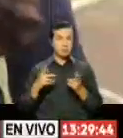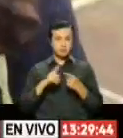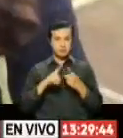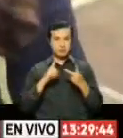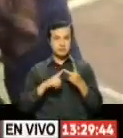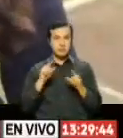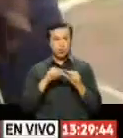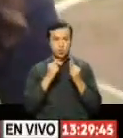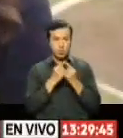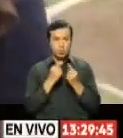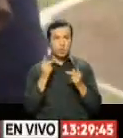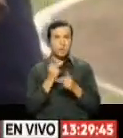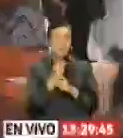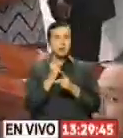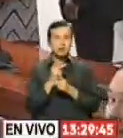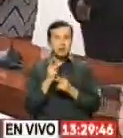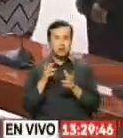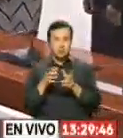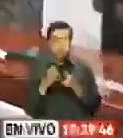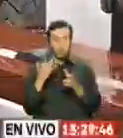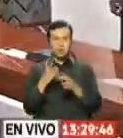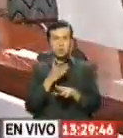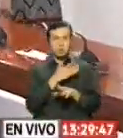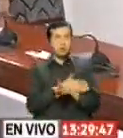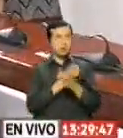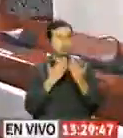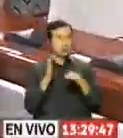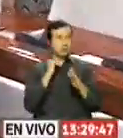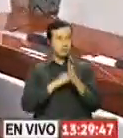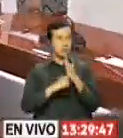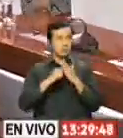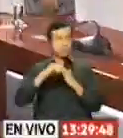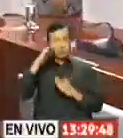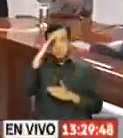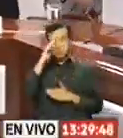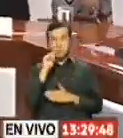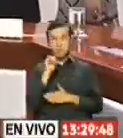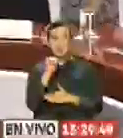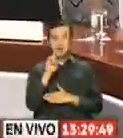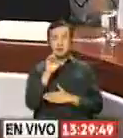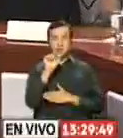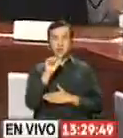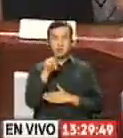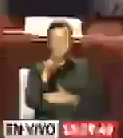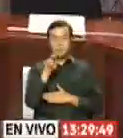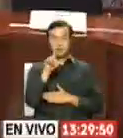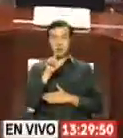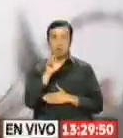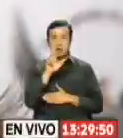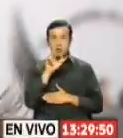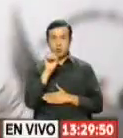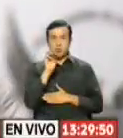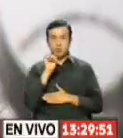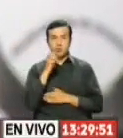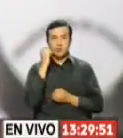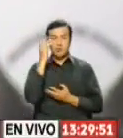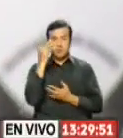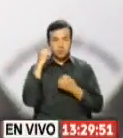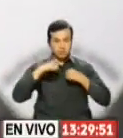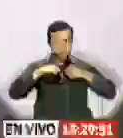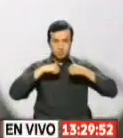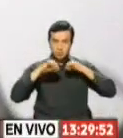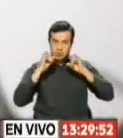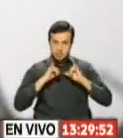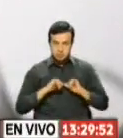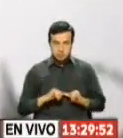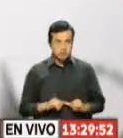de delincuencia organizada. Hace pocos minutos, la ministra del Interior, María Paula Romo, señaló que el operativo sigue en marcha